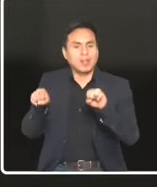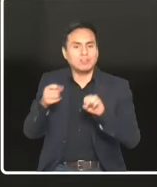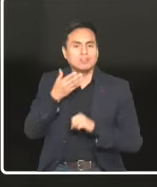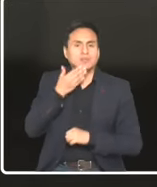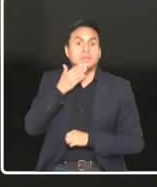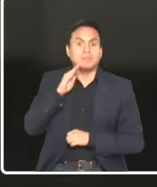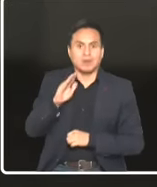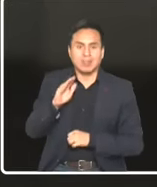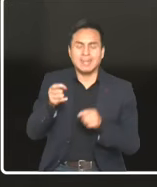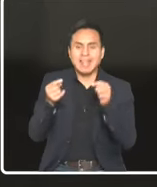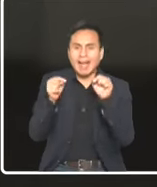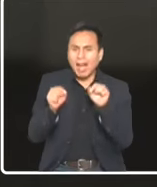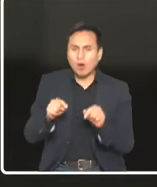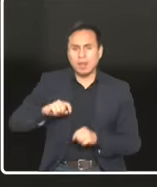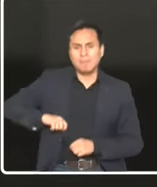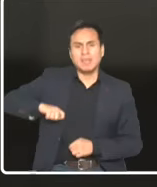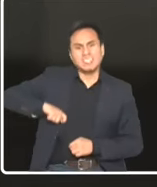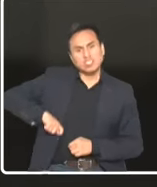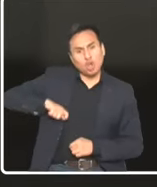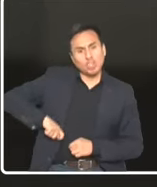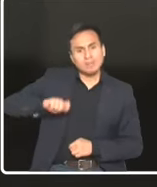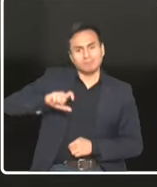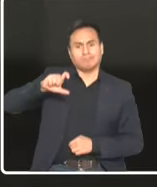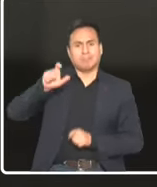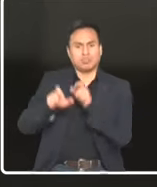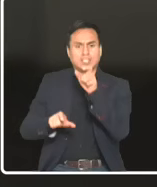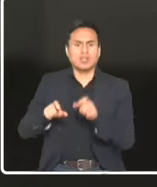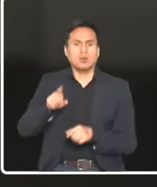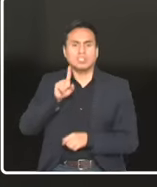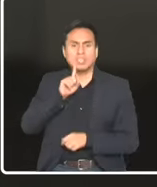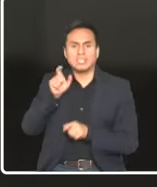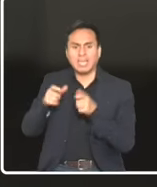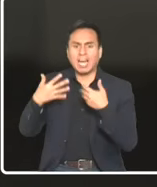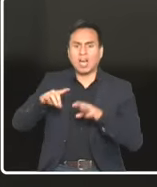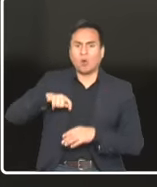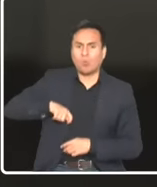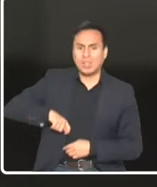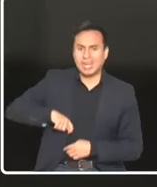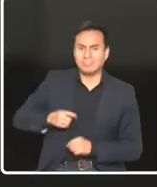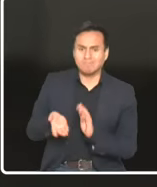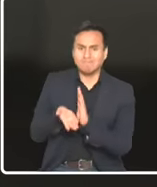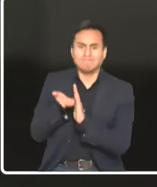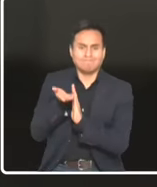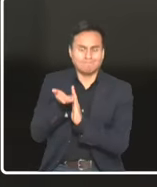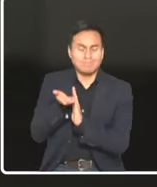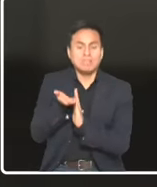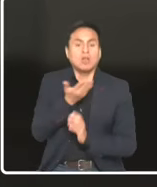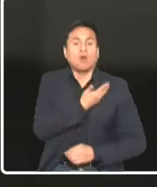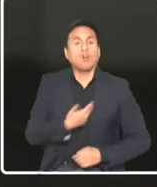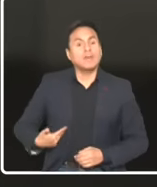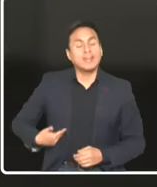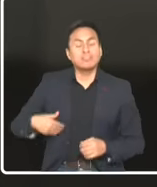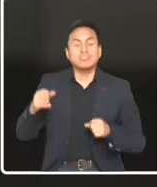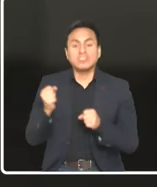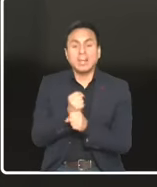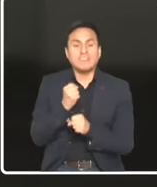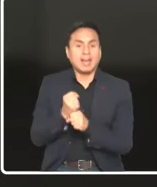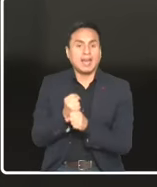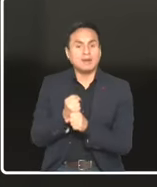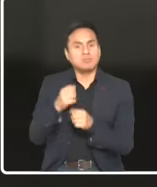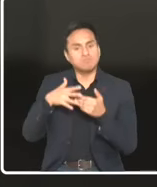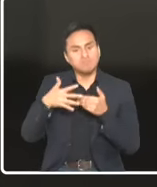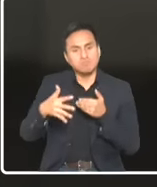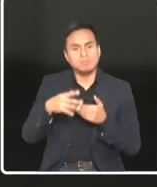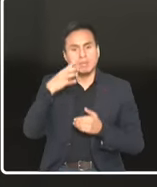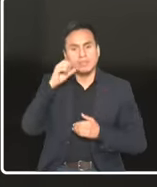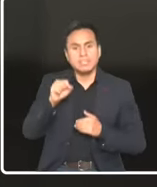mejorar ahora las pensiones de las personas adas como gobierno vamos a seguir trabajando en prevenir